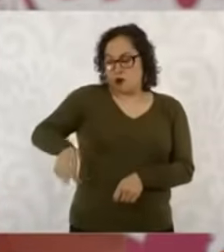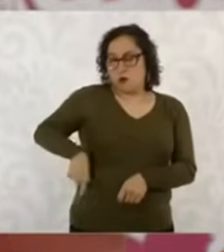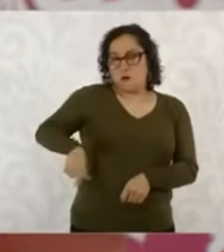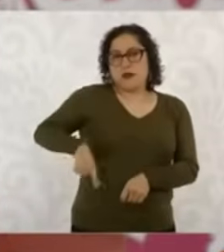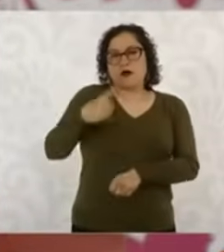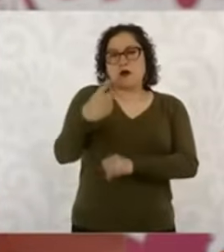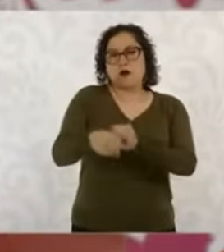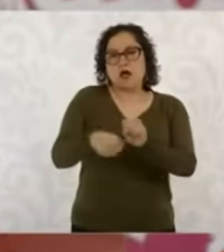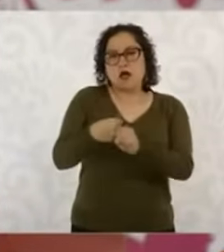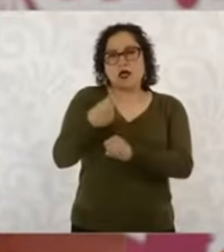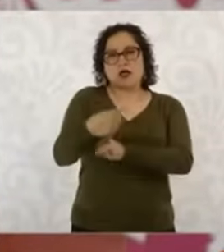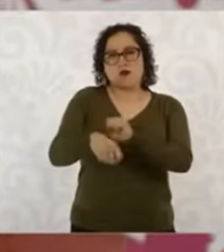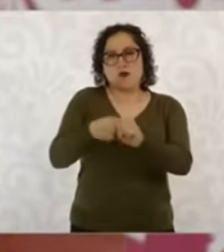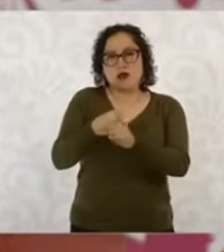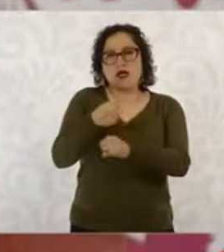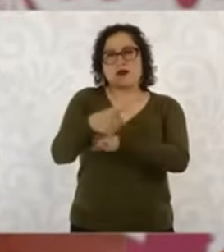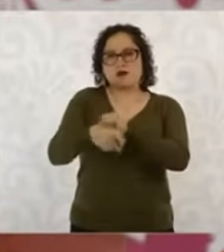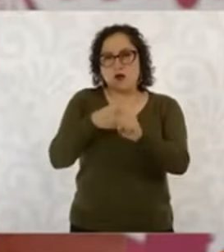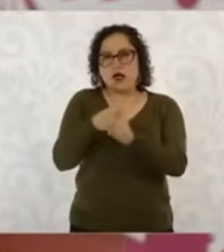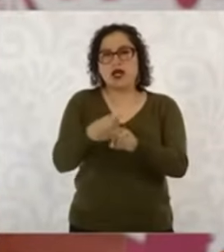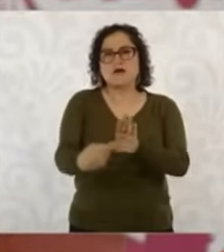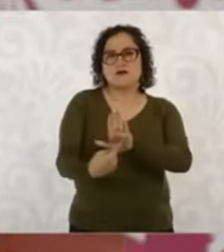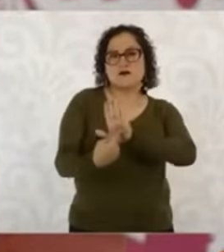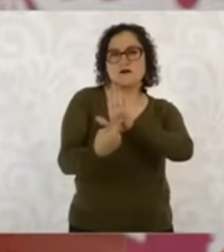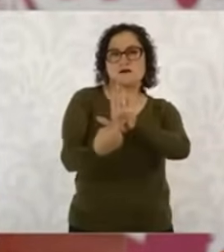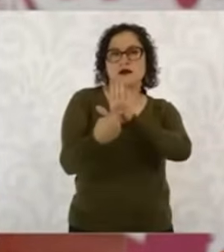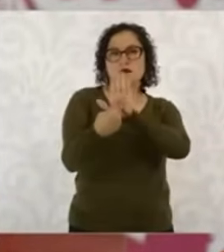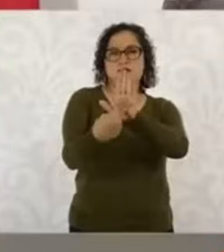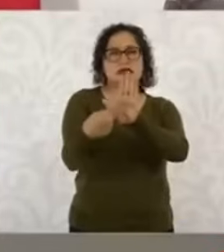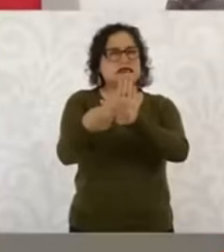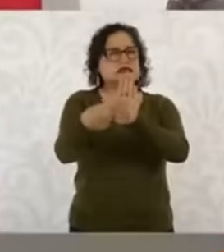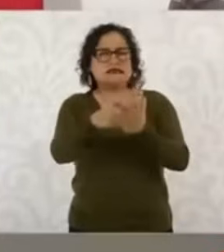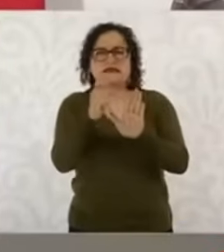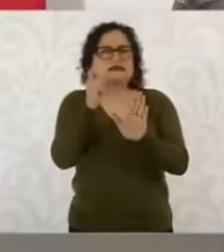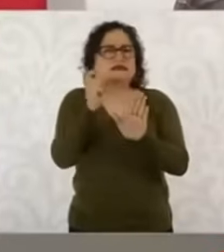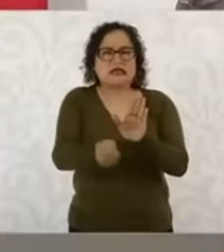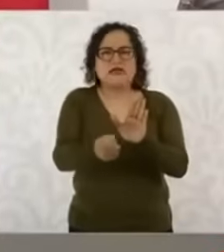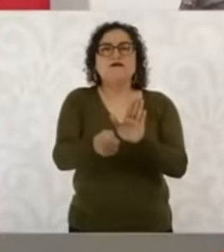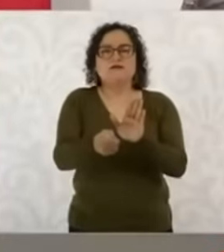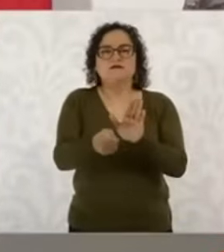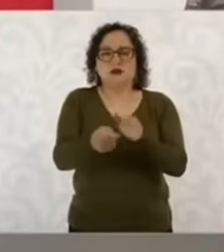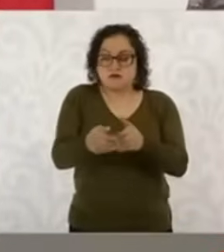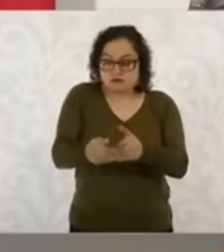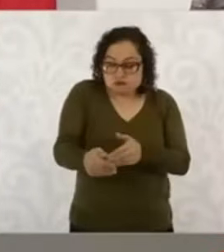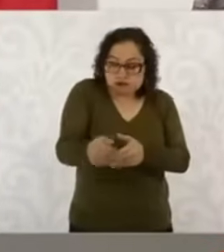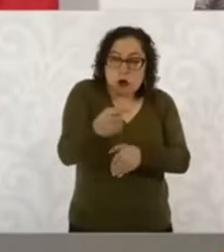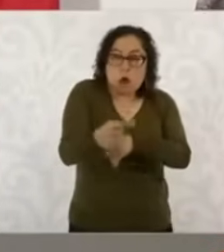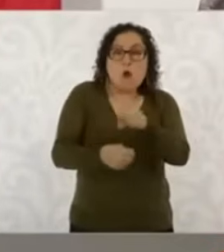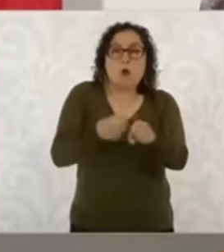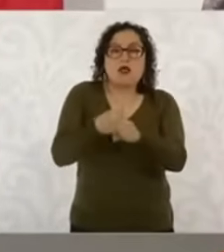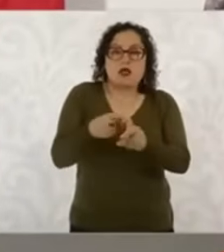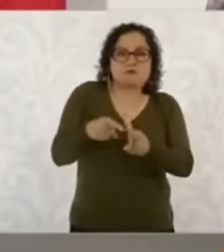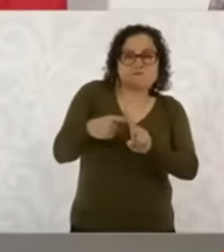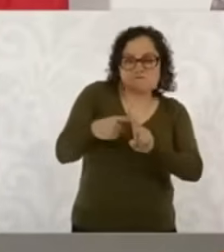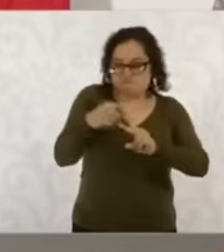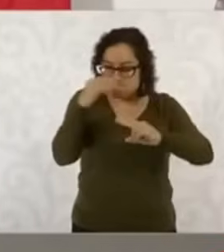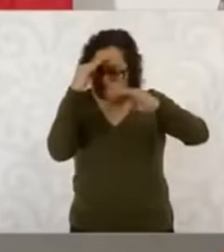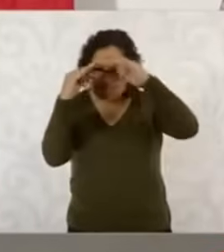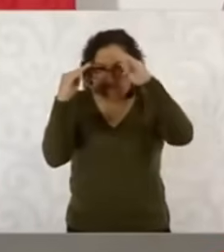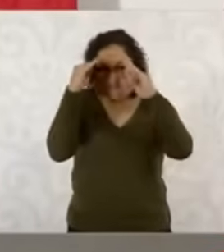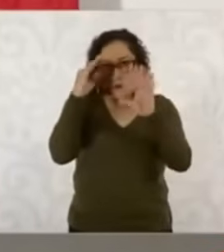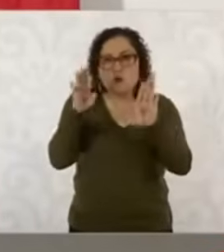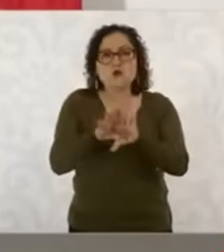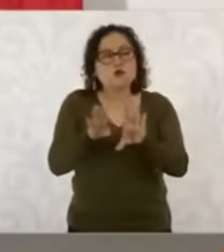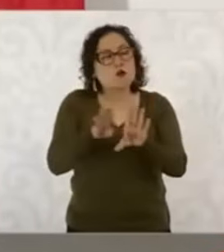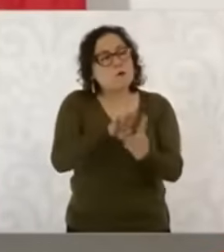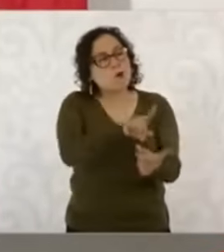para la planeación de los ingresos, cuánto entra a